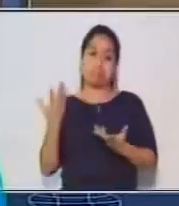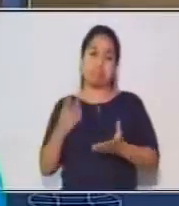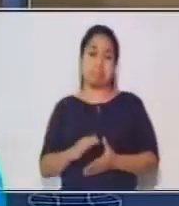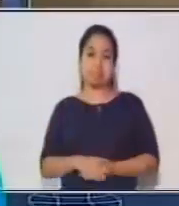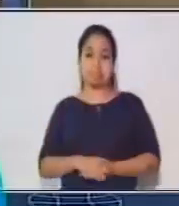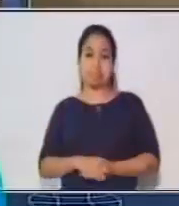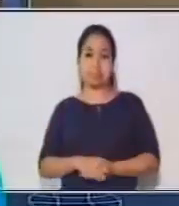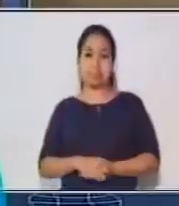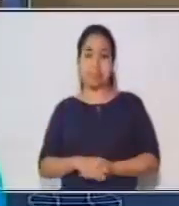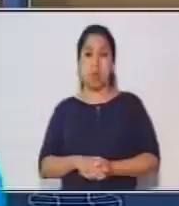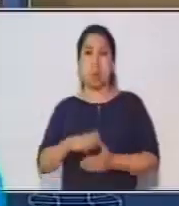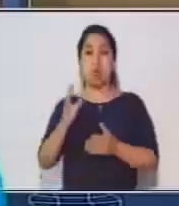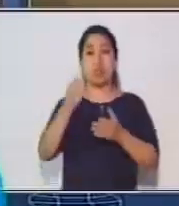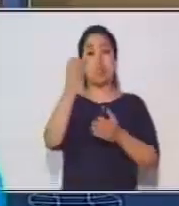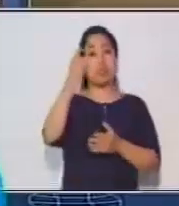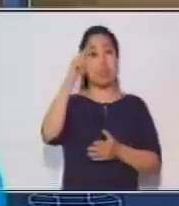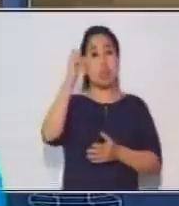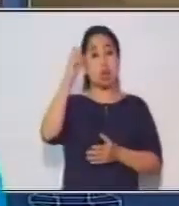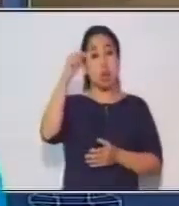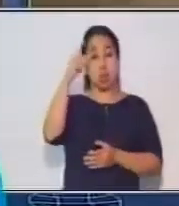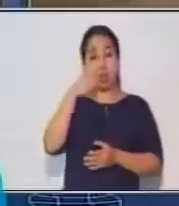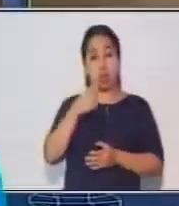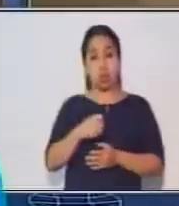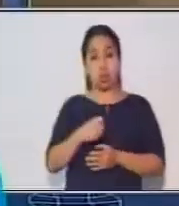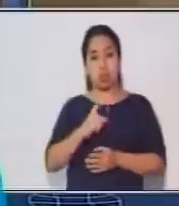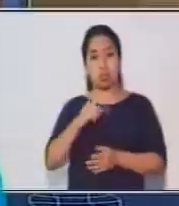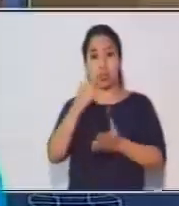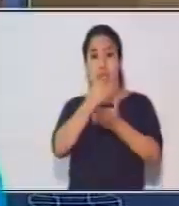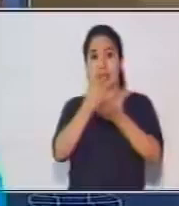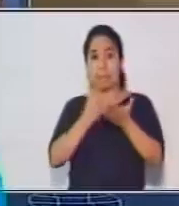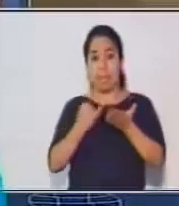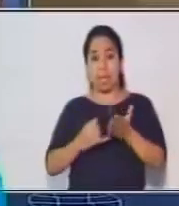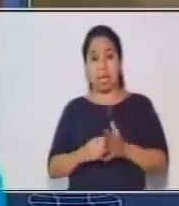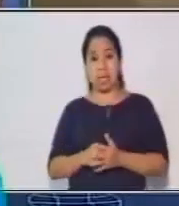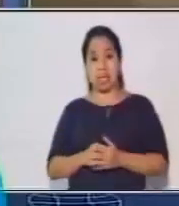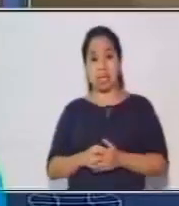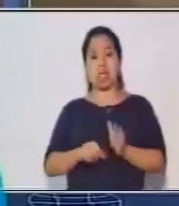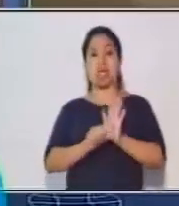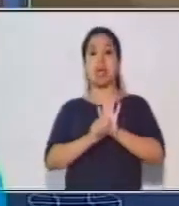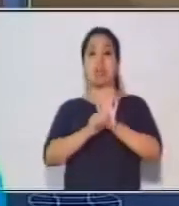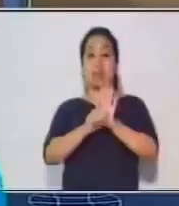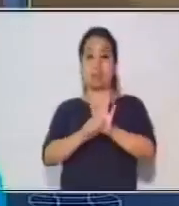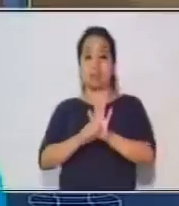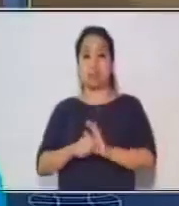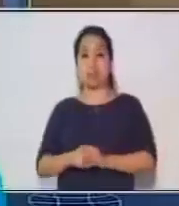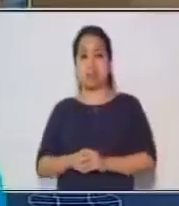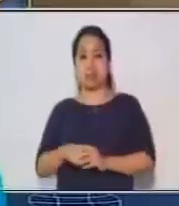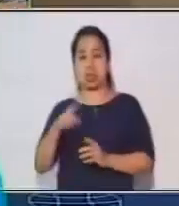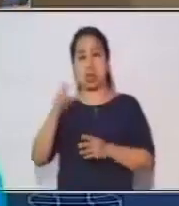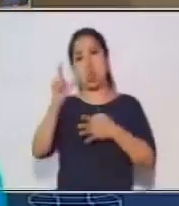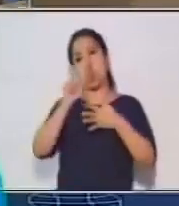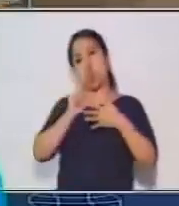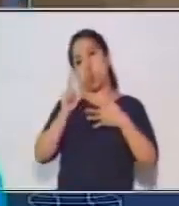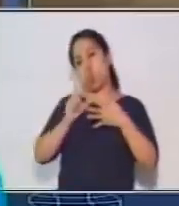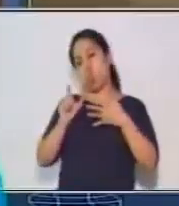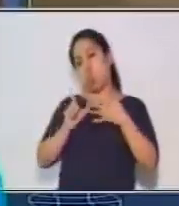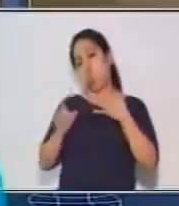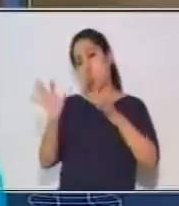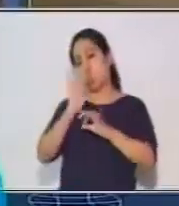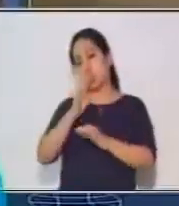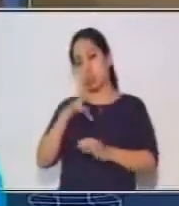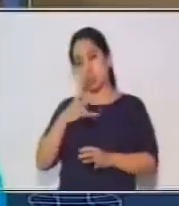Entonces, los íconos son imágenes que representan un objeto o